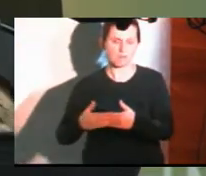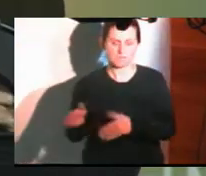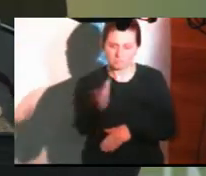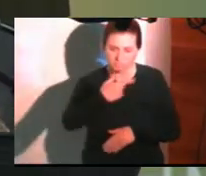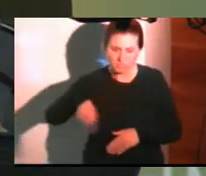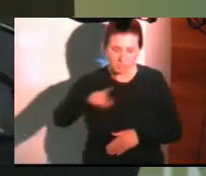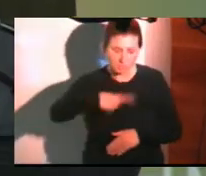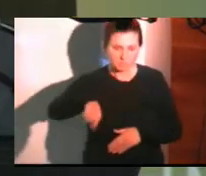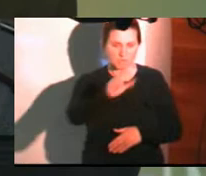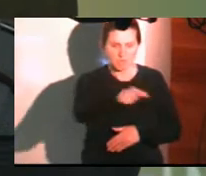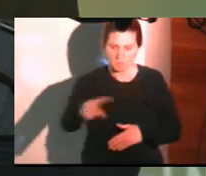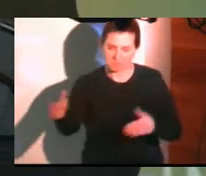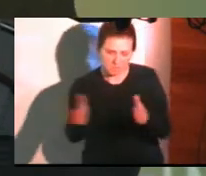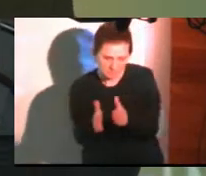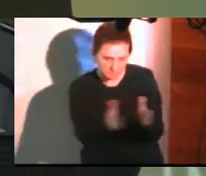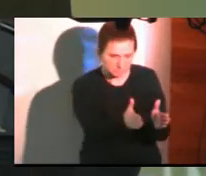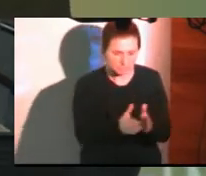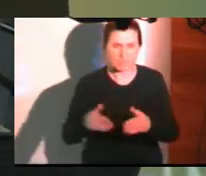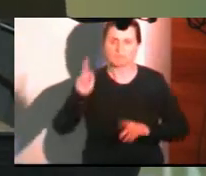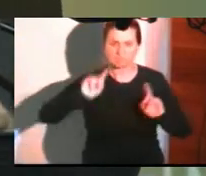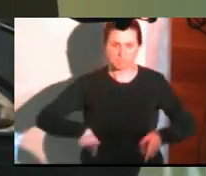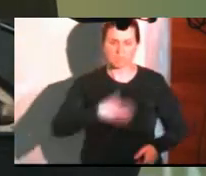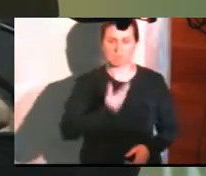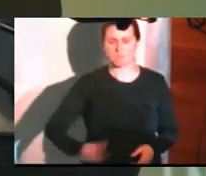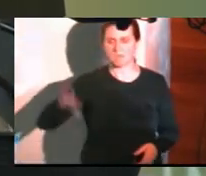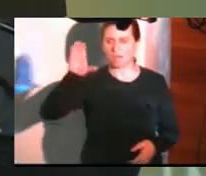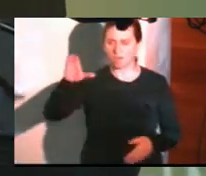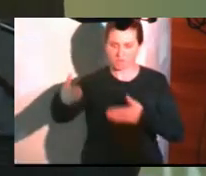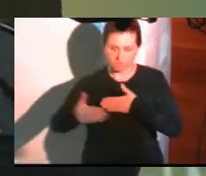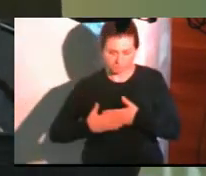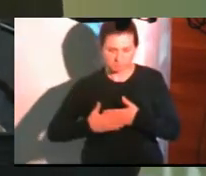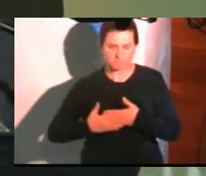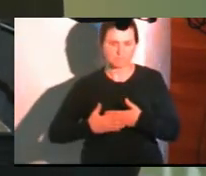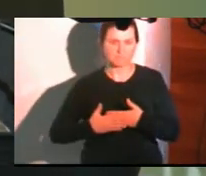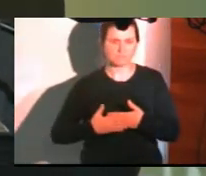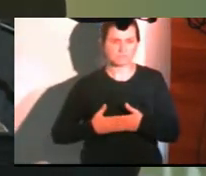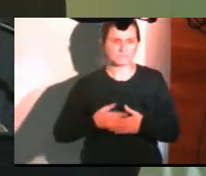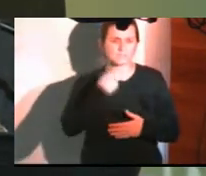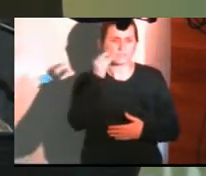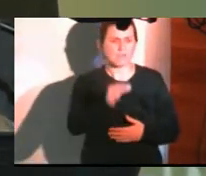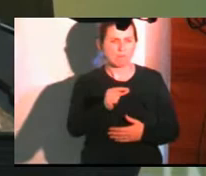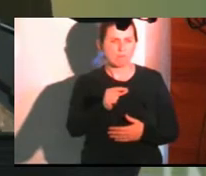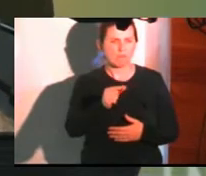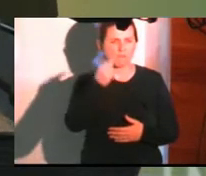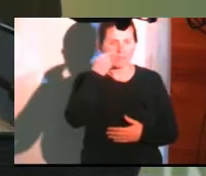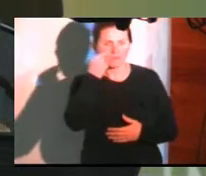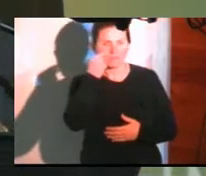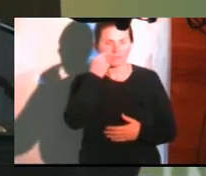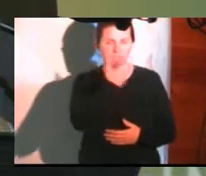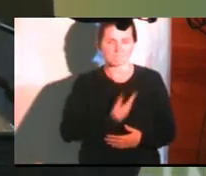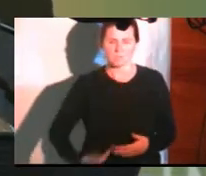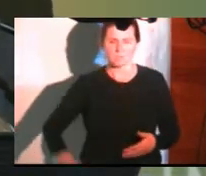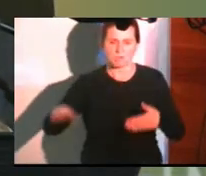acercándolo más a su gobierno y al Estado. Lo que decía el Intendente, lo que busca el gobierno abierto